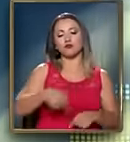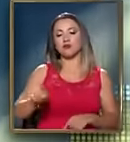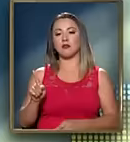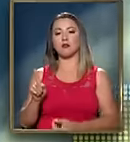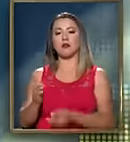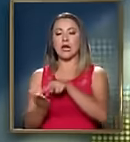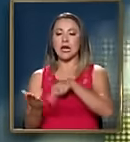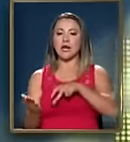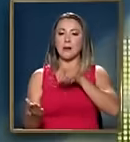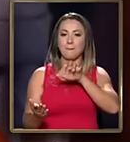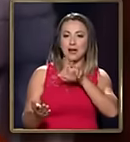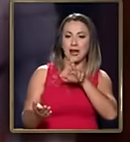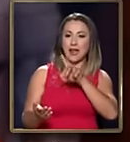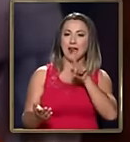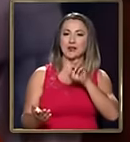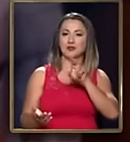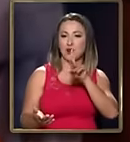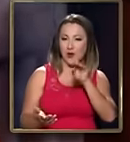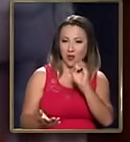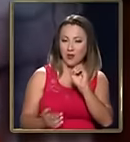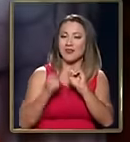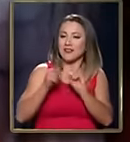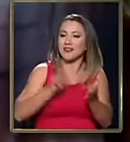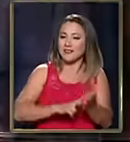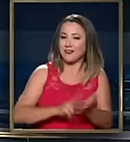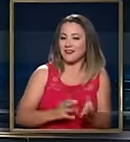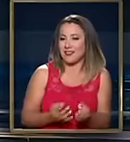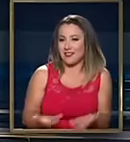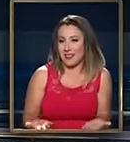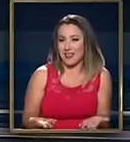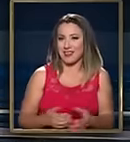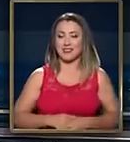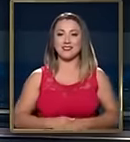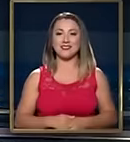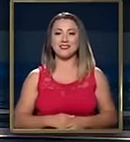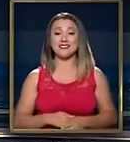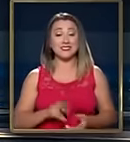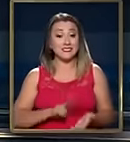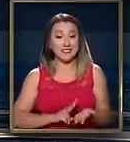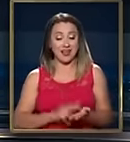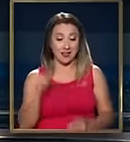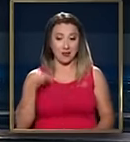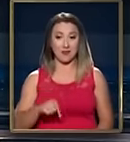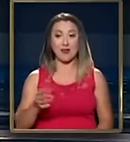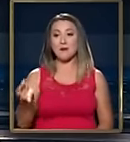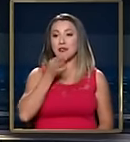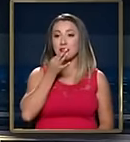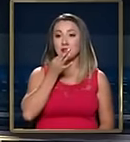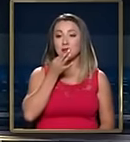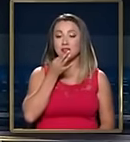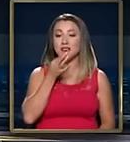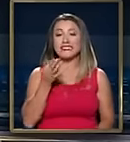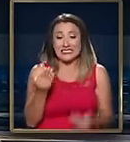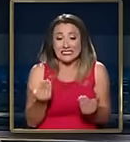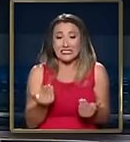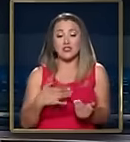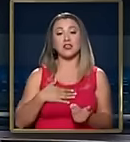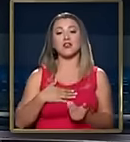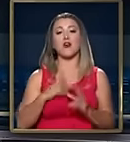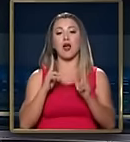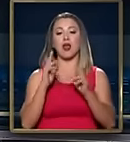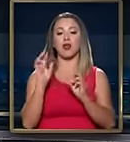Pilar Sordo, weón. O sea, a ese nivel. Es una cosa. Y un día me dijo, ¿sabes que lo único que quiero es tirarme